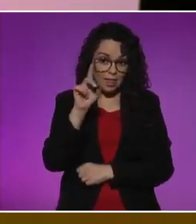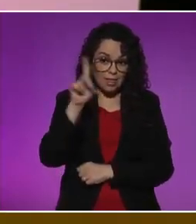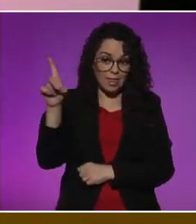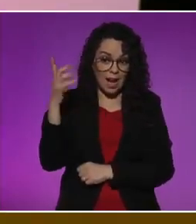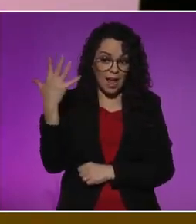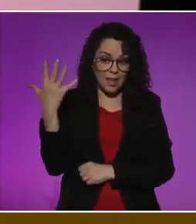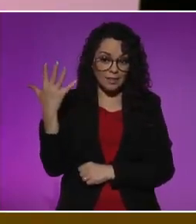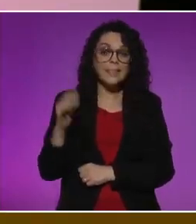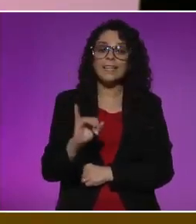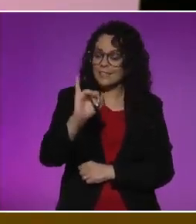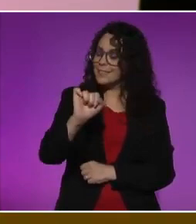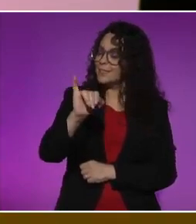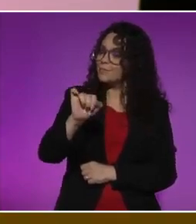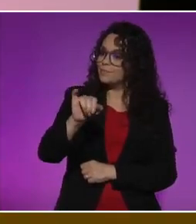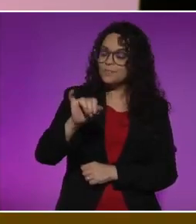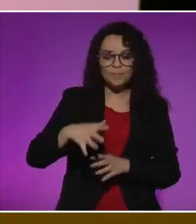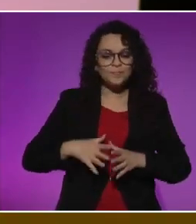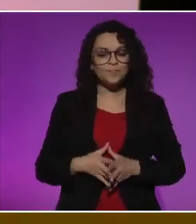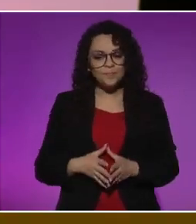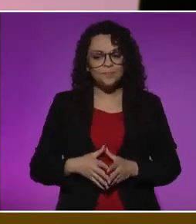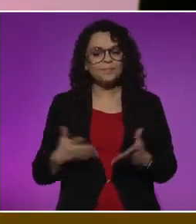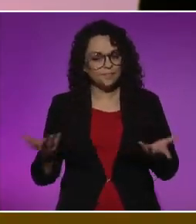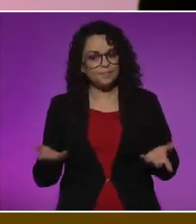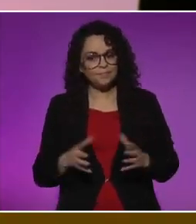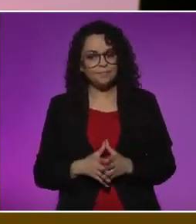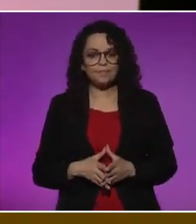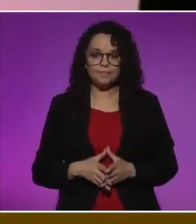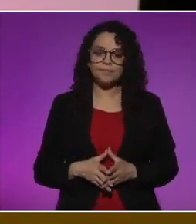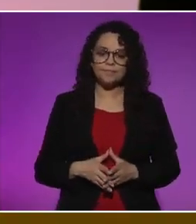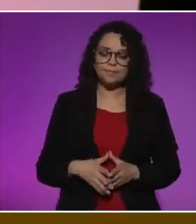sí. A ver, mano derecha.